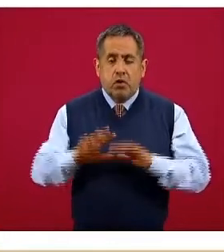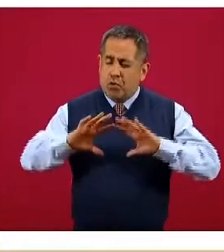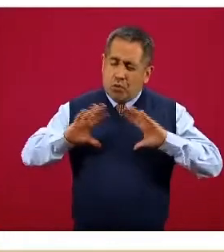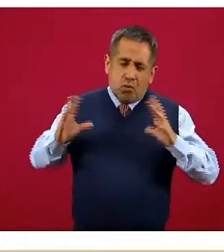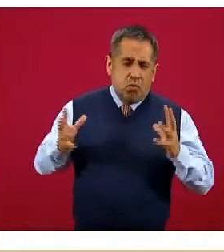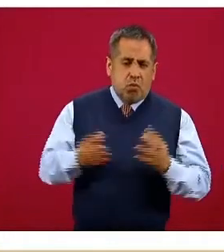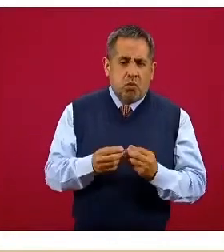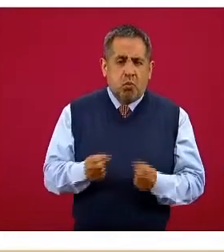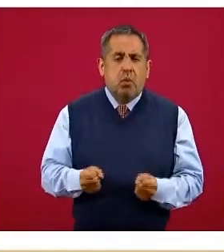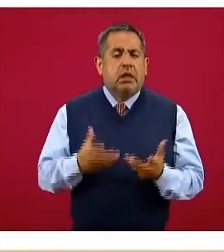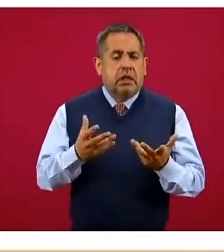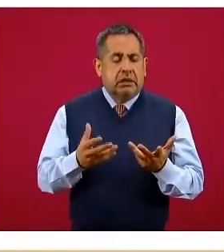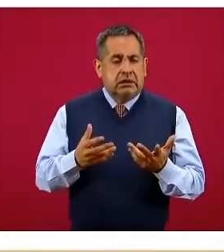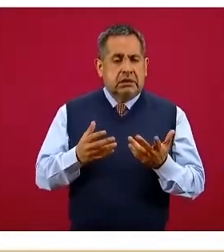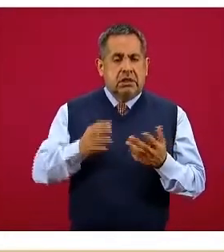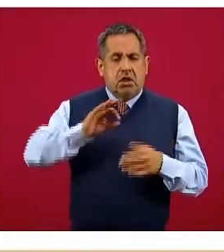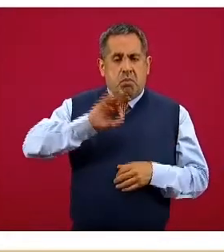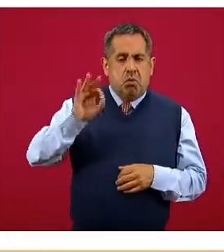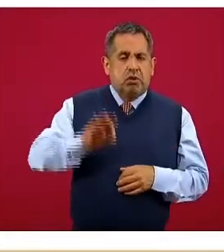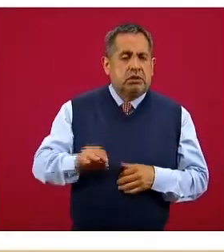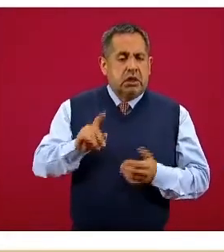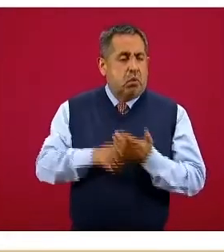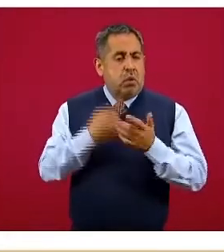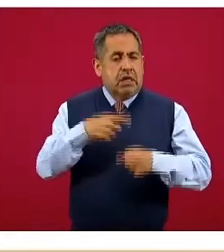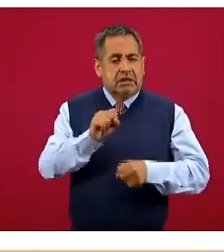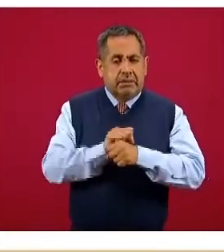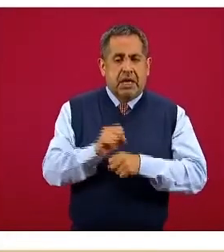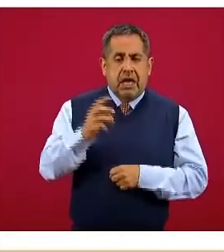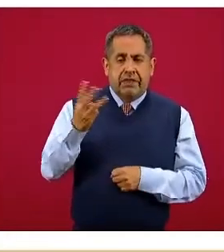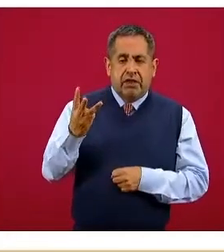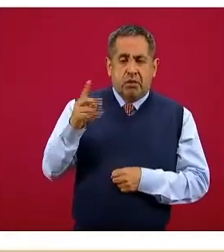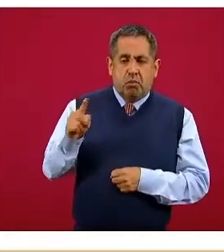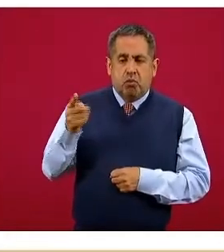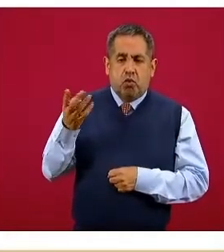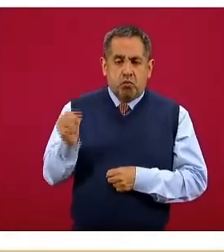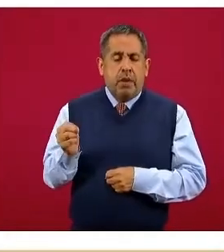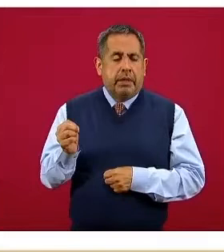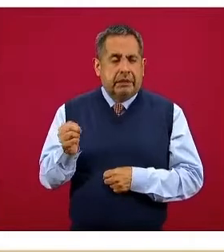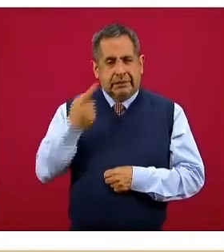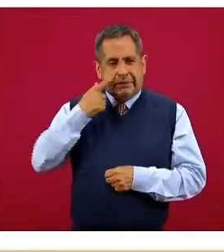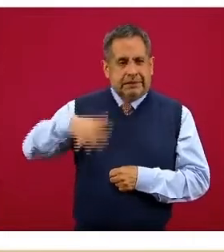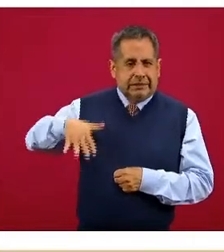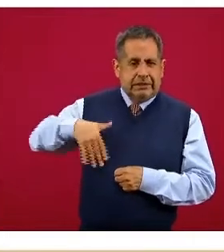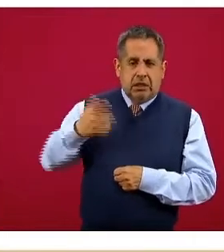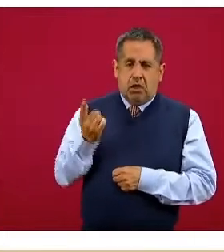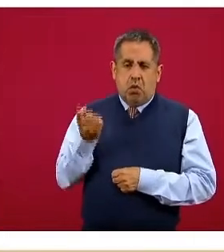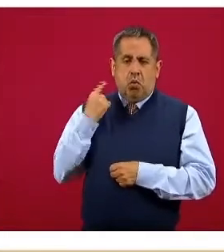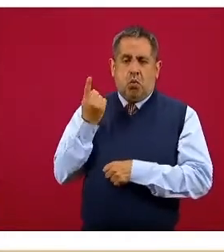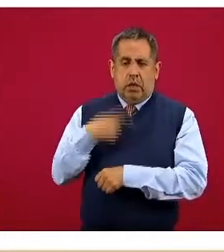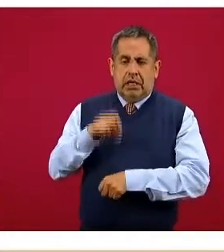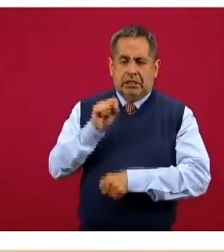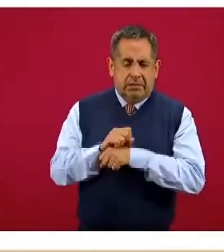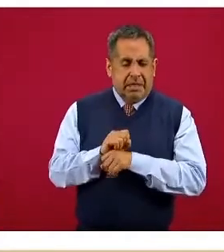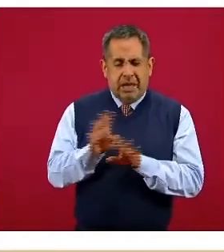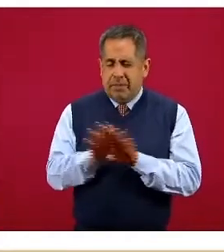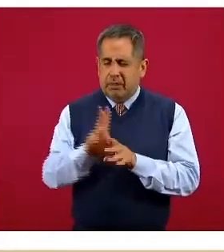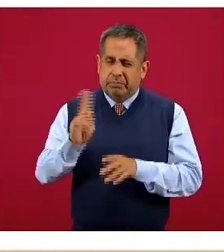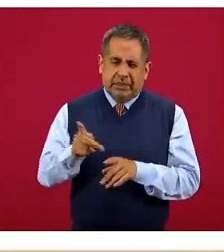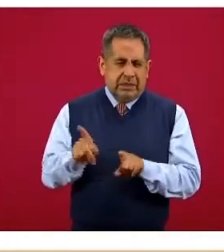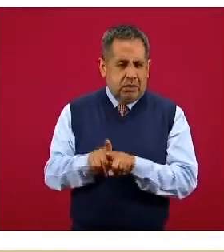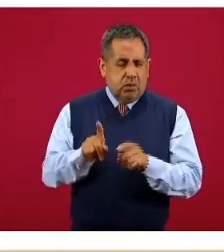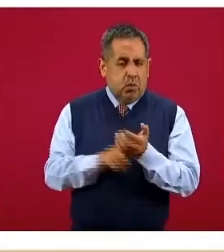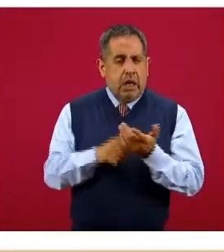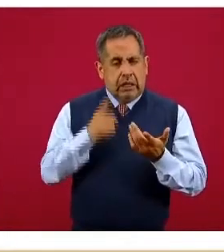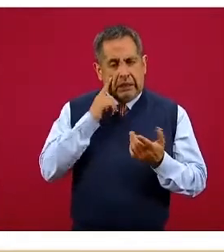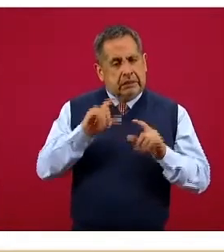acumulados, ese porcentaje de cambio semanal fue de 3.9%, ya veíamos la semana pasada un valor similar y